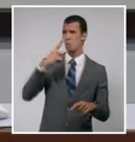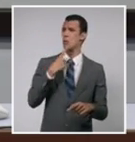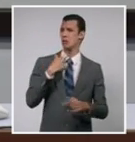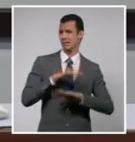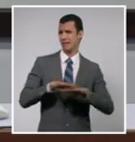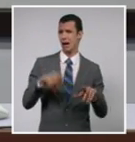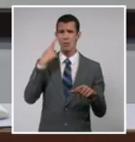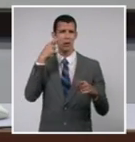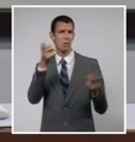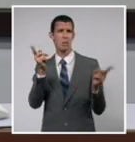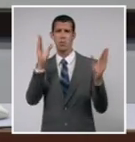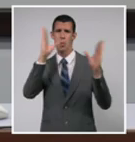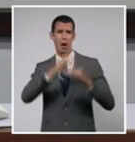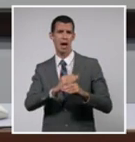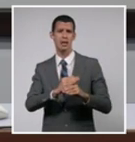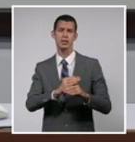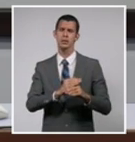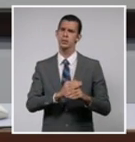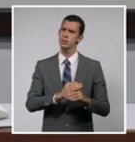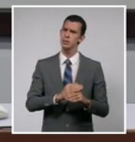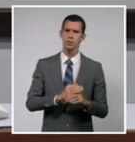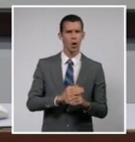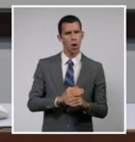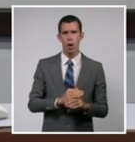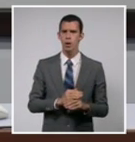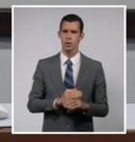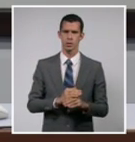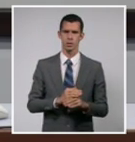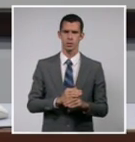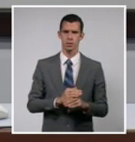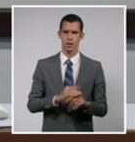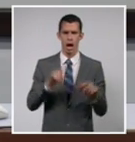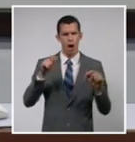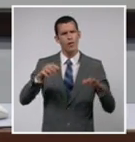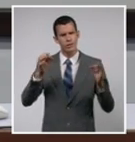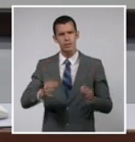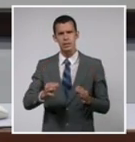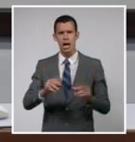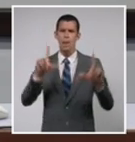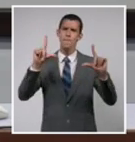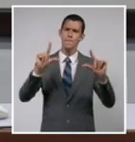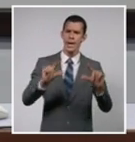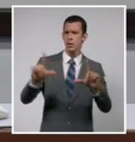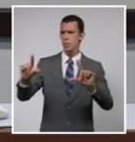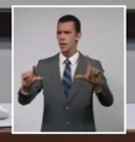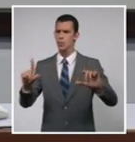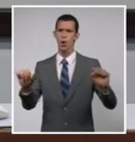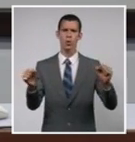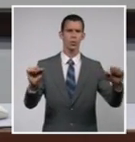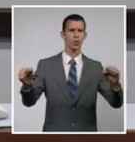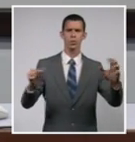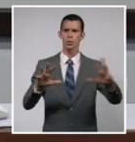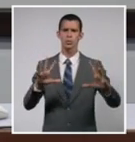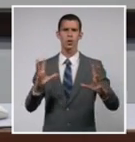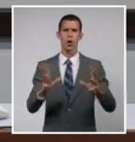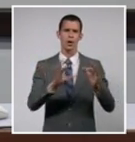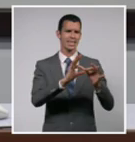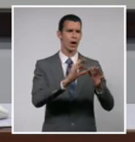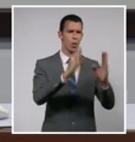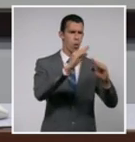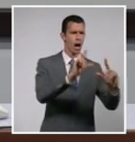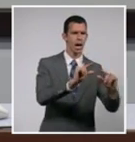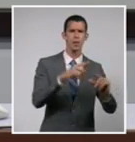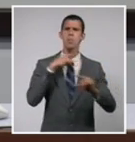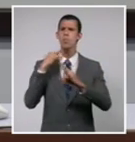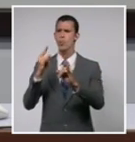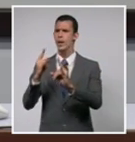muertes, es verdad que hemos logrado en los últimos tiempos atenuar al mínimo el paso de pacientes a estados de gravedad o estados